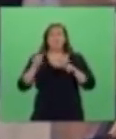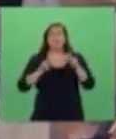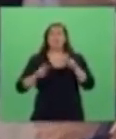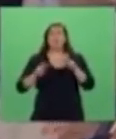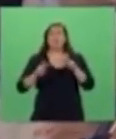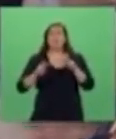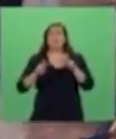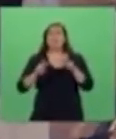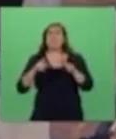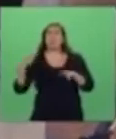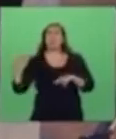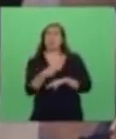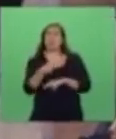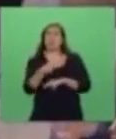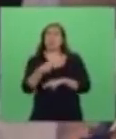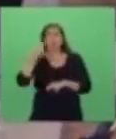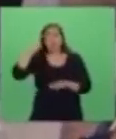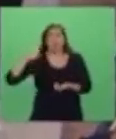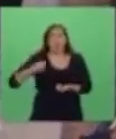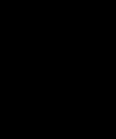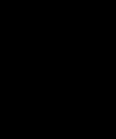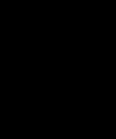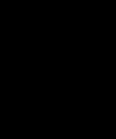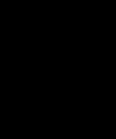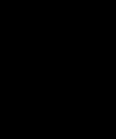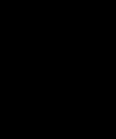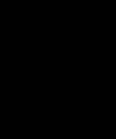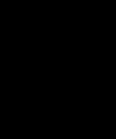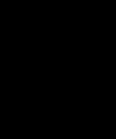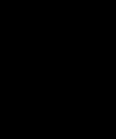intentan construir fierros judiciales.